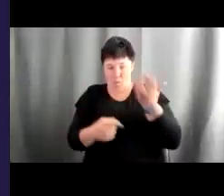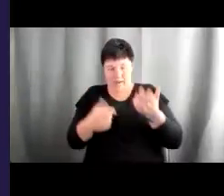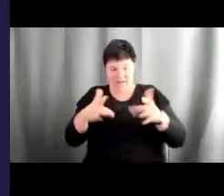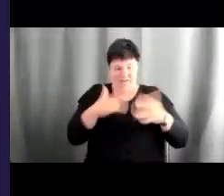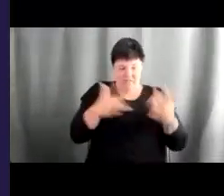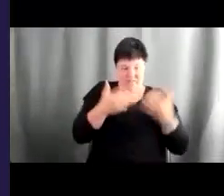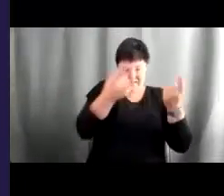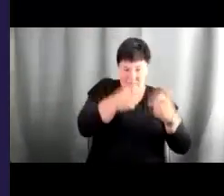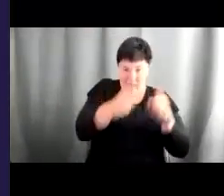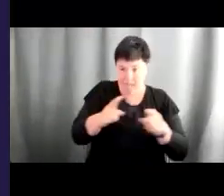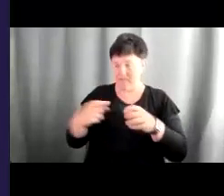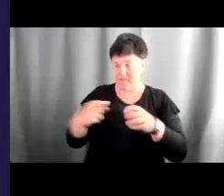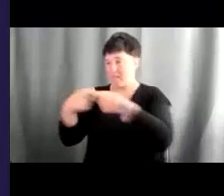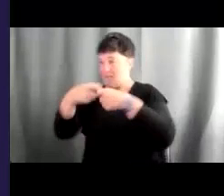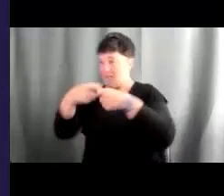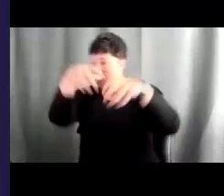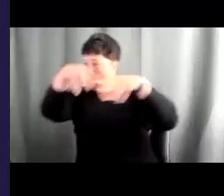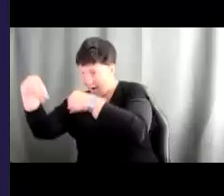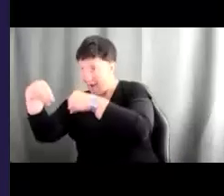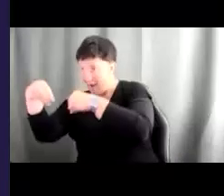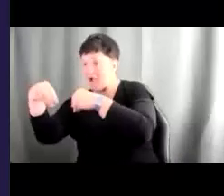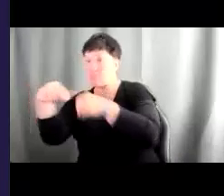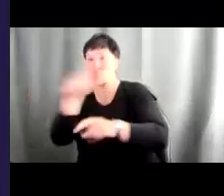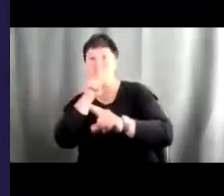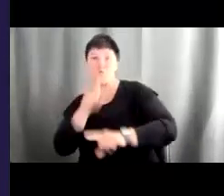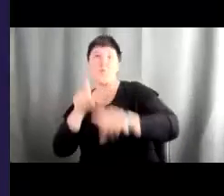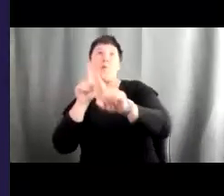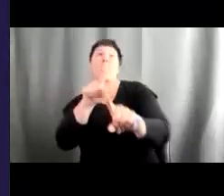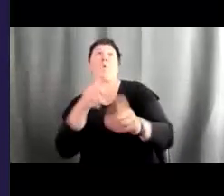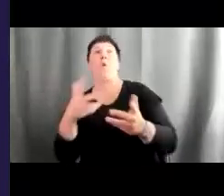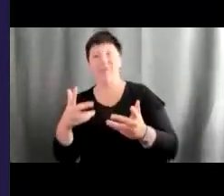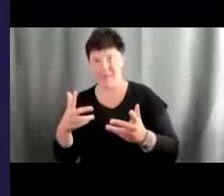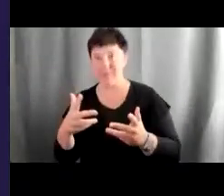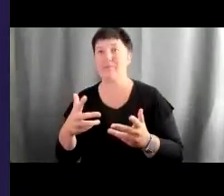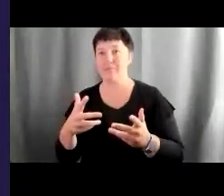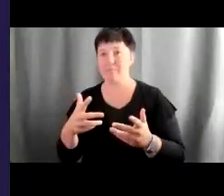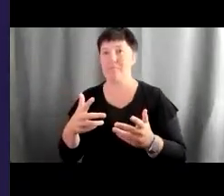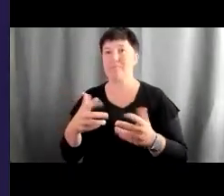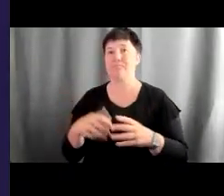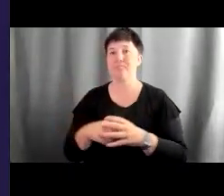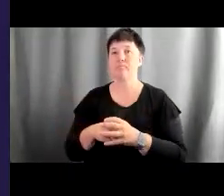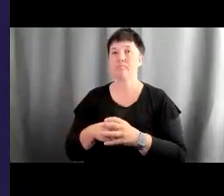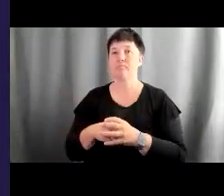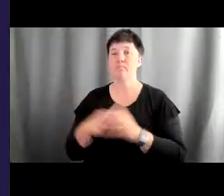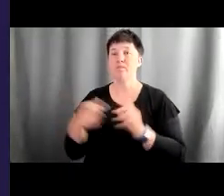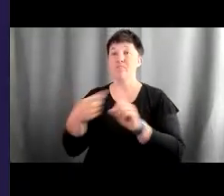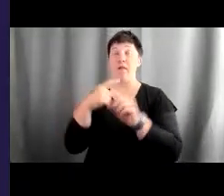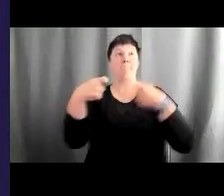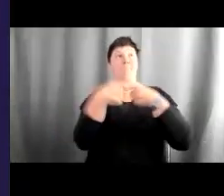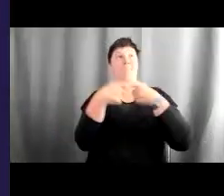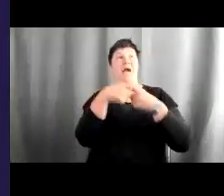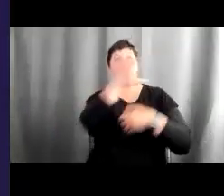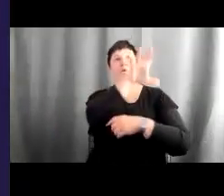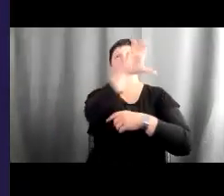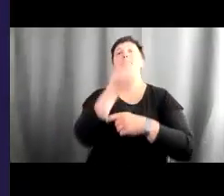apagones que podríamos haber informado directamente a través de una compañía eléctrica. Y justo aquí, cuando hacemos una puntuación